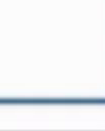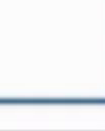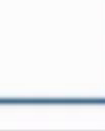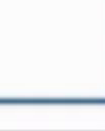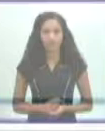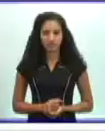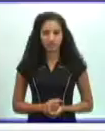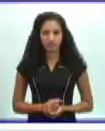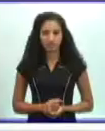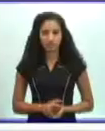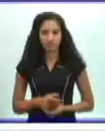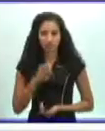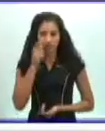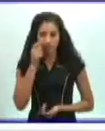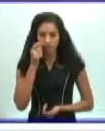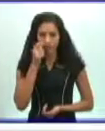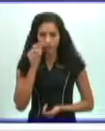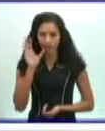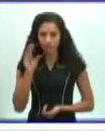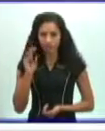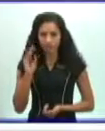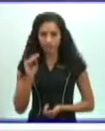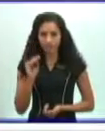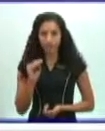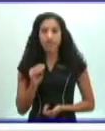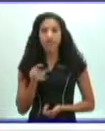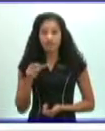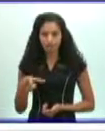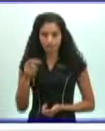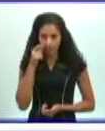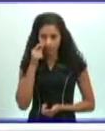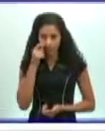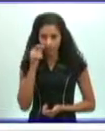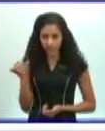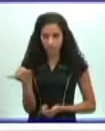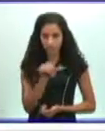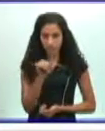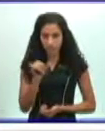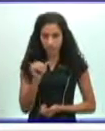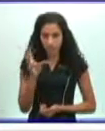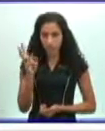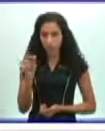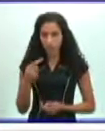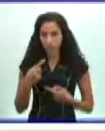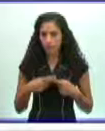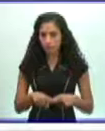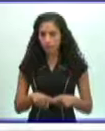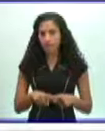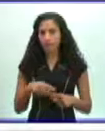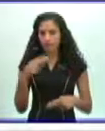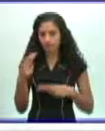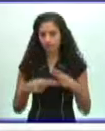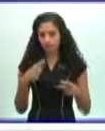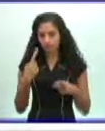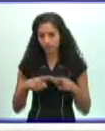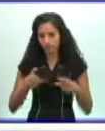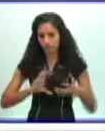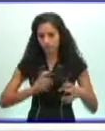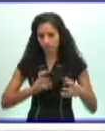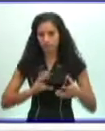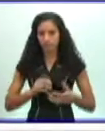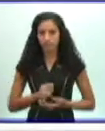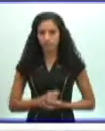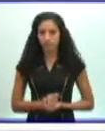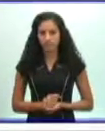Y Diego le plantea que a él le dio el mismo resultado, pero lo calculó así.